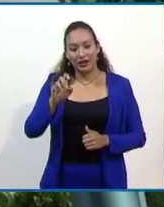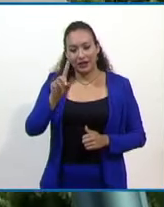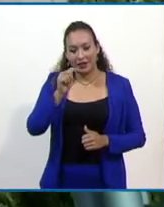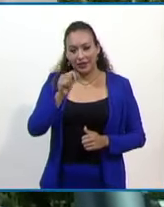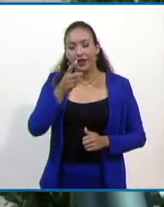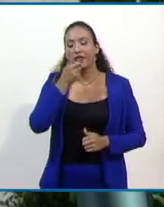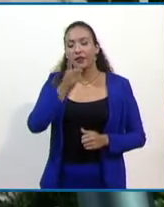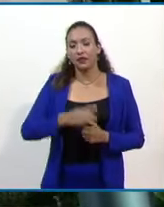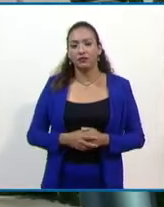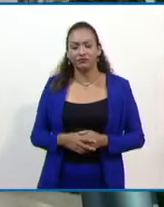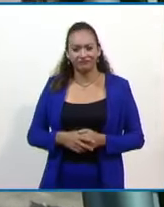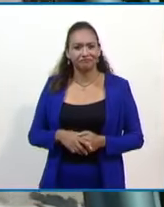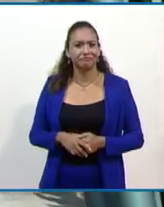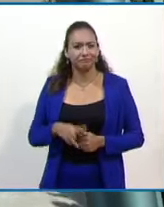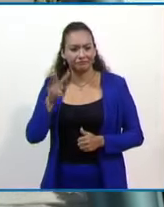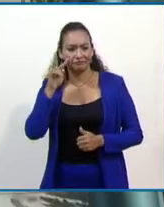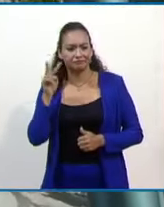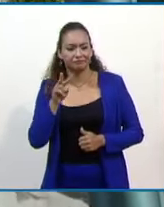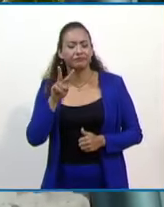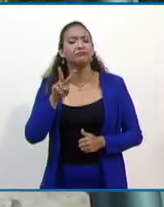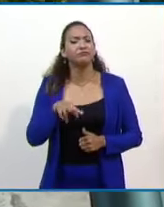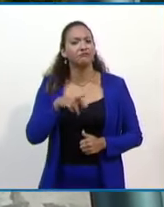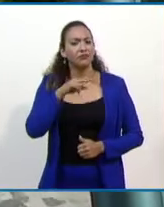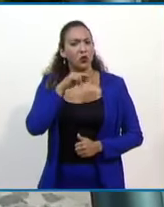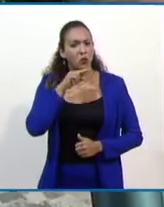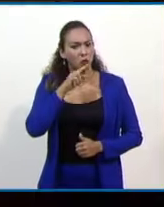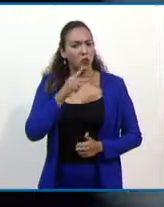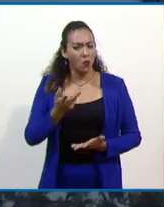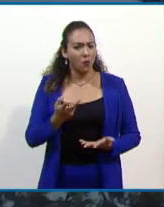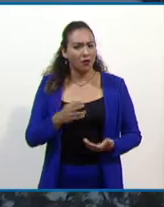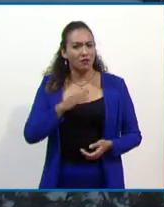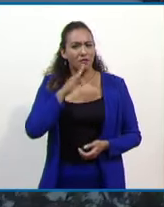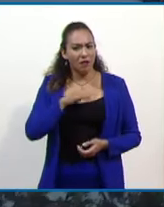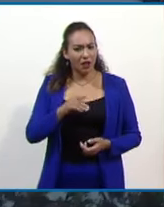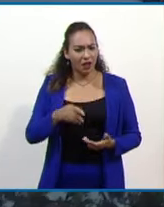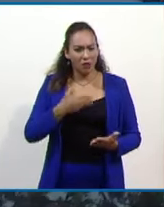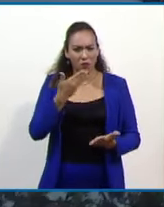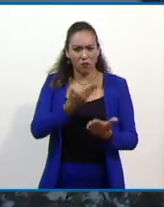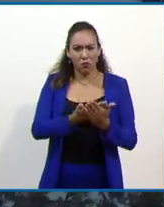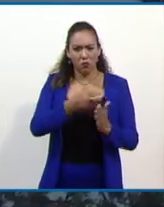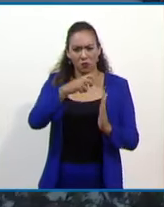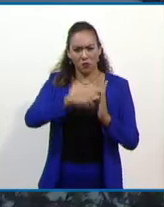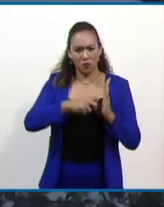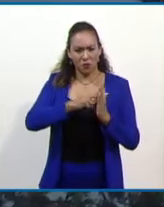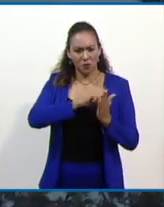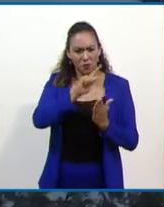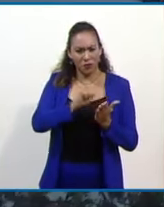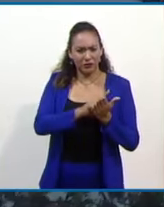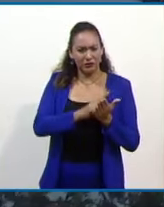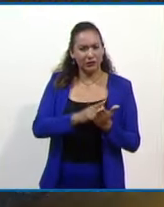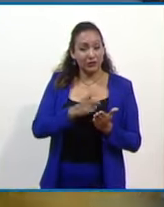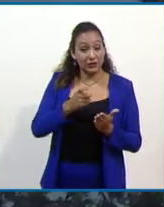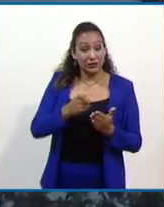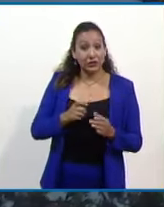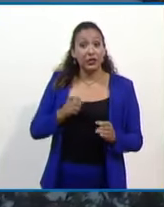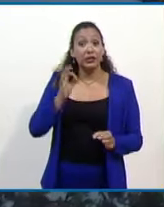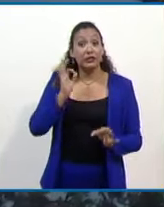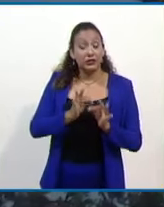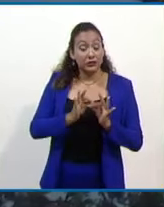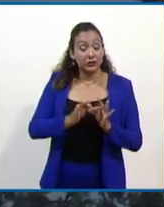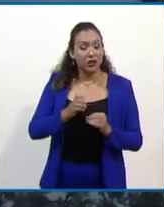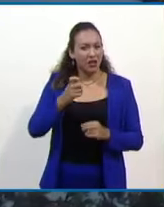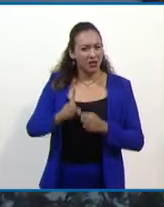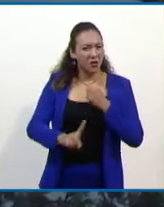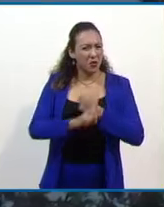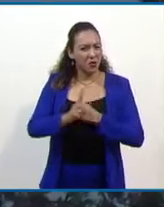su preocupación por la reforma al Poder Judicial que se impulsa en México, ya que de concretarse socavaría la independencia judicial y